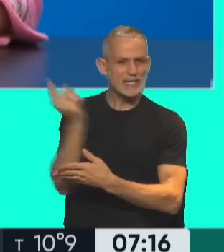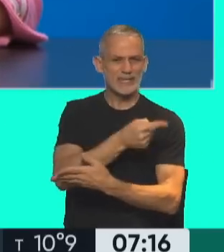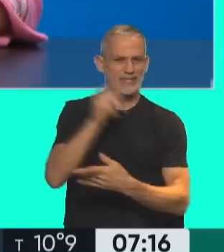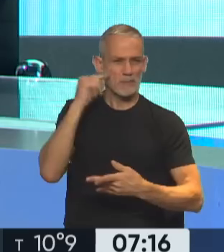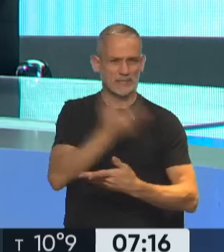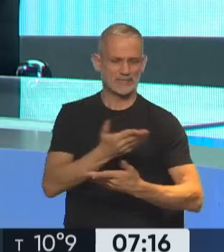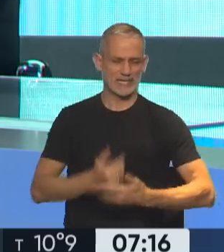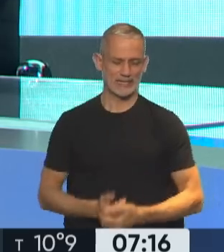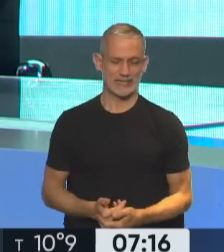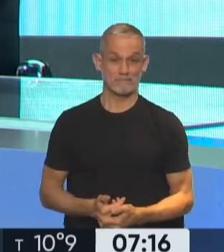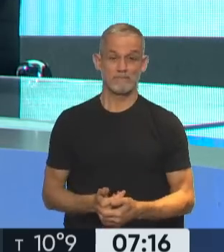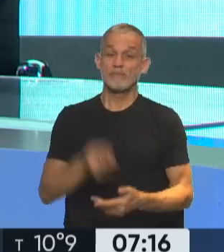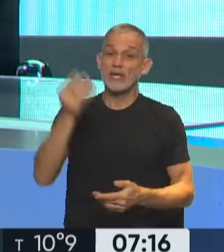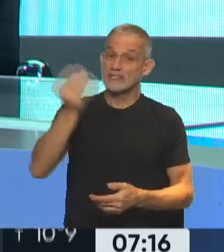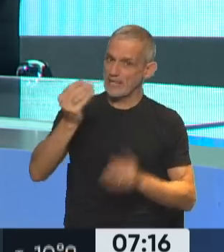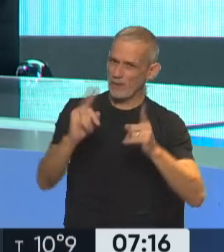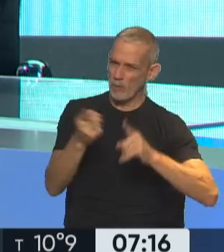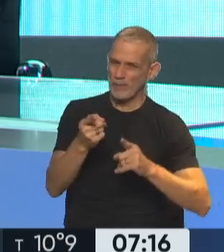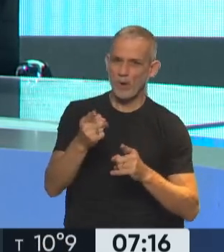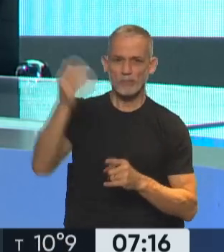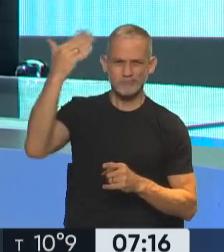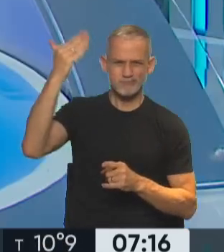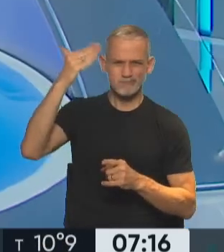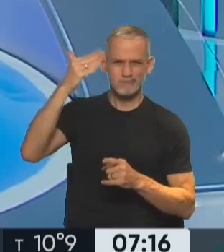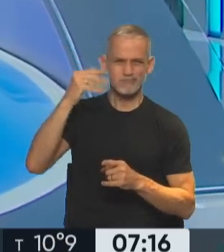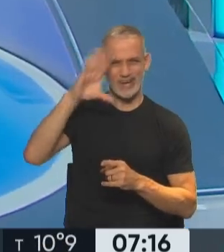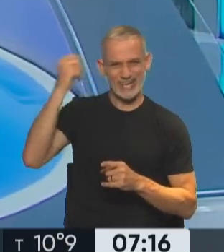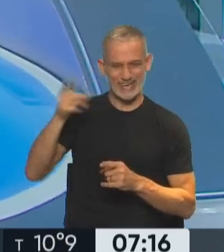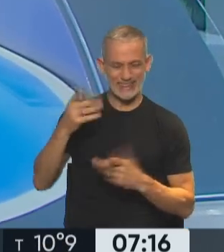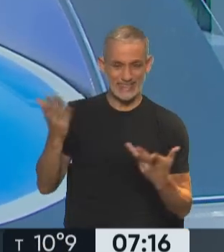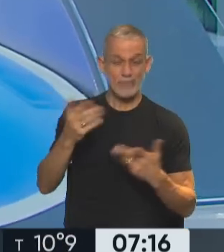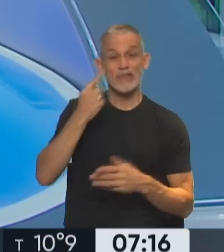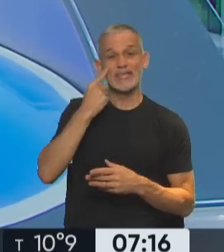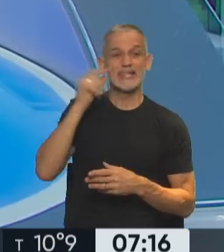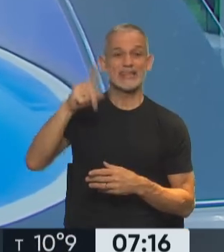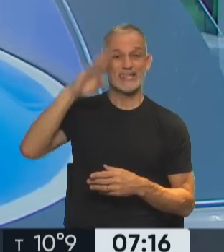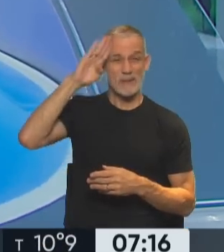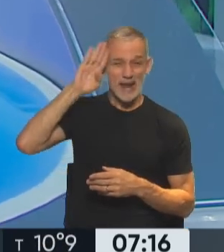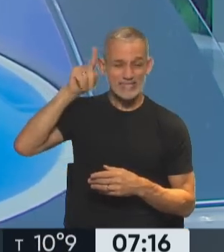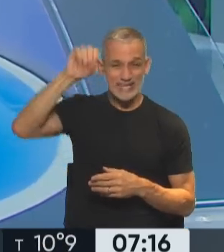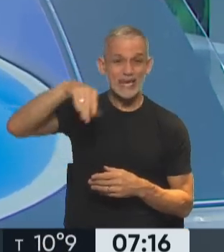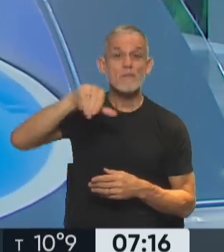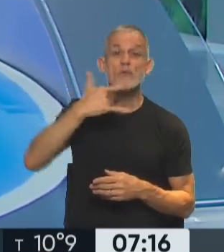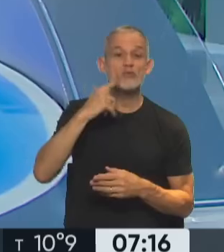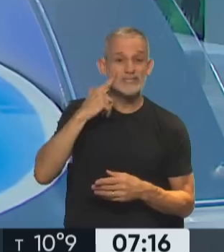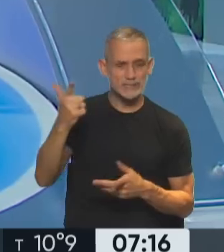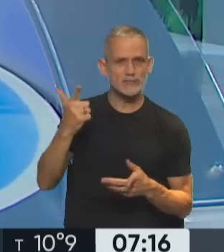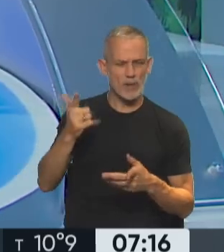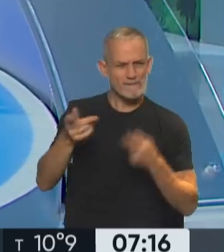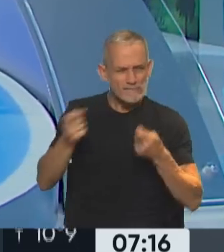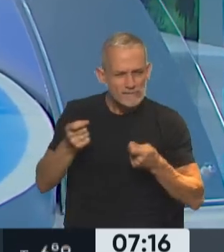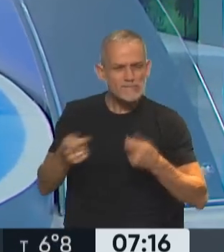Cristina y el presidente. Pero, ¿y sabés que el mismo sábado, el día del discurso en Ensenada, Ale estaba ahí, fue el intendente de Berazategui, Musi, el que insistió de